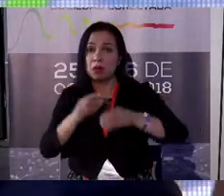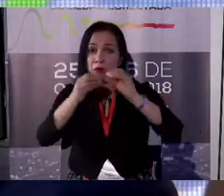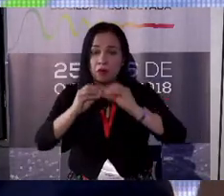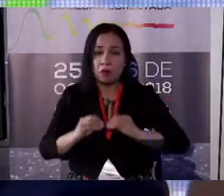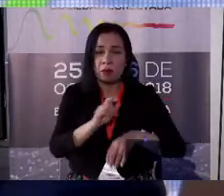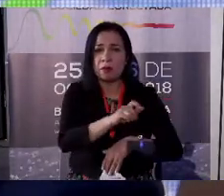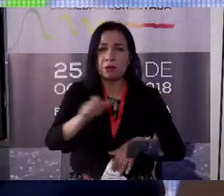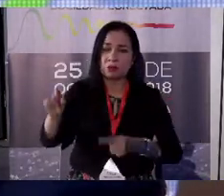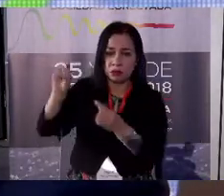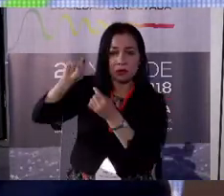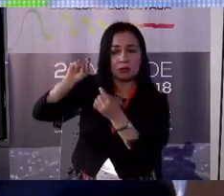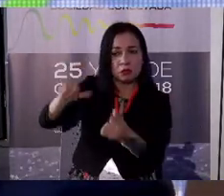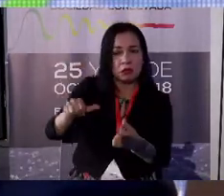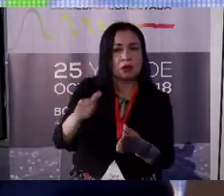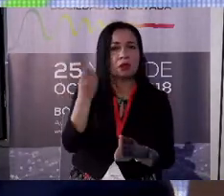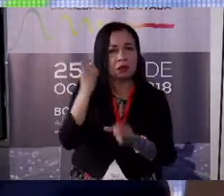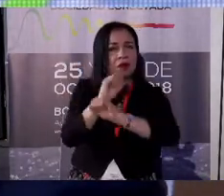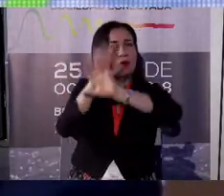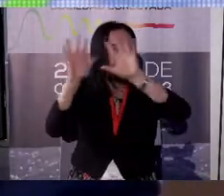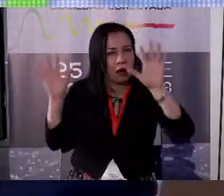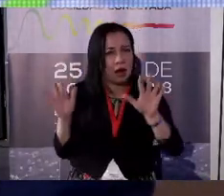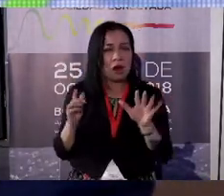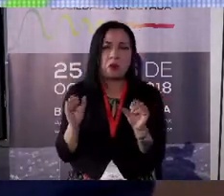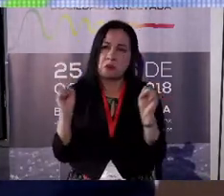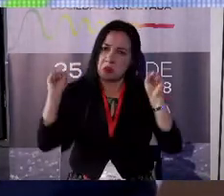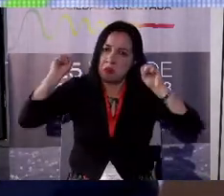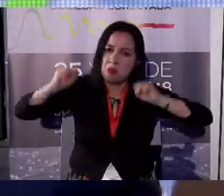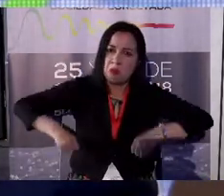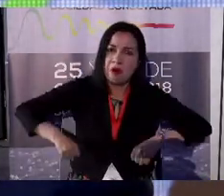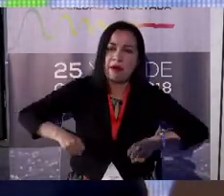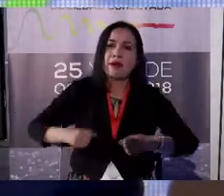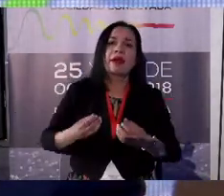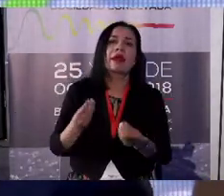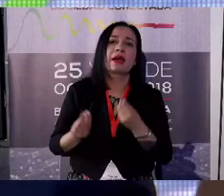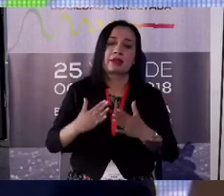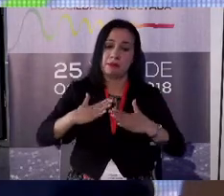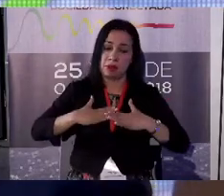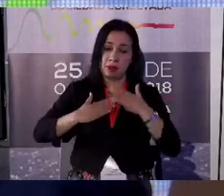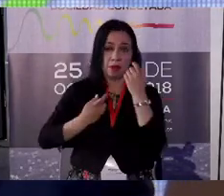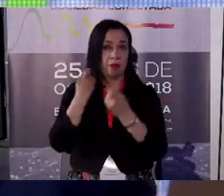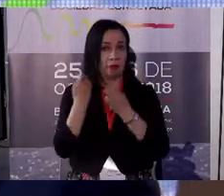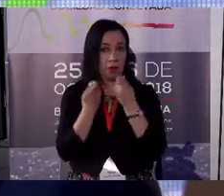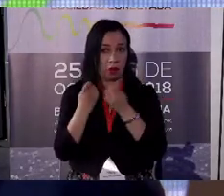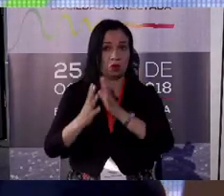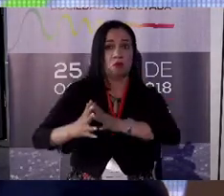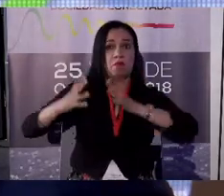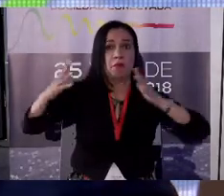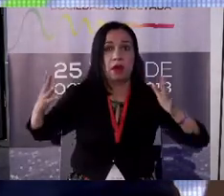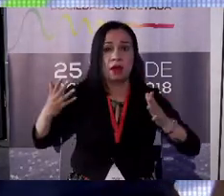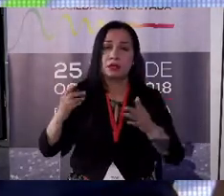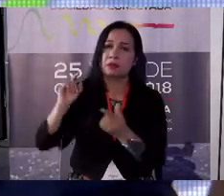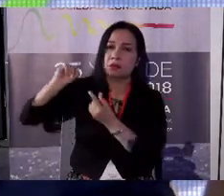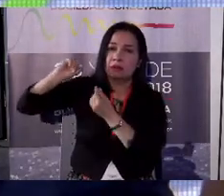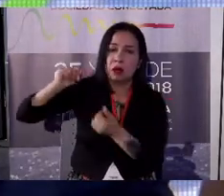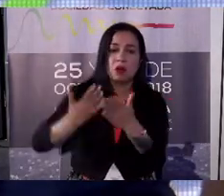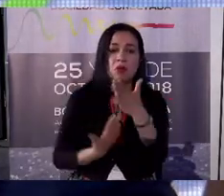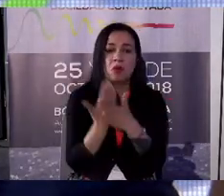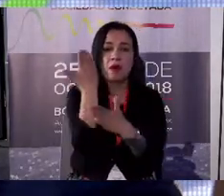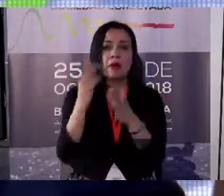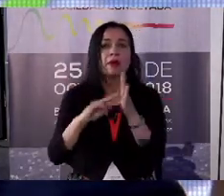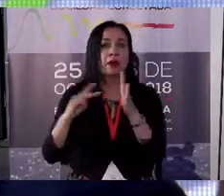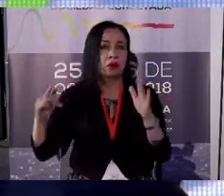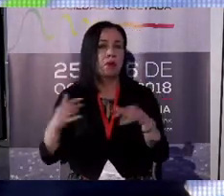inversionistas puedan entender que van a tener la capacidad de poder agrandar su negocio e invertir en nuevas tecnologías porque la capacidad va a estar